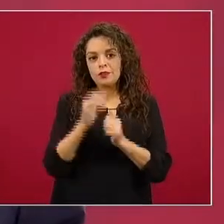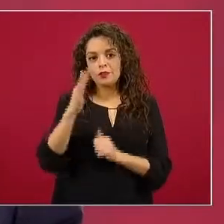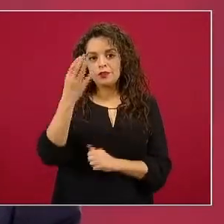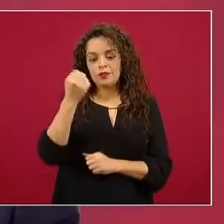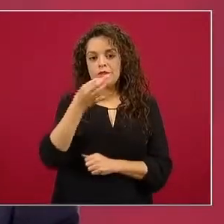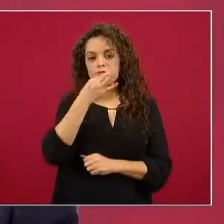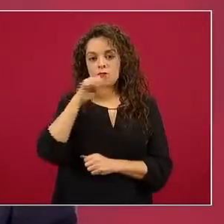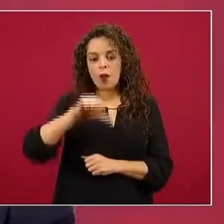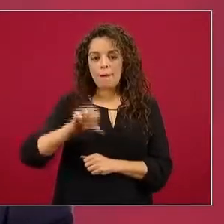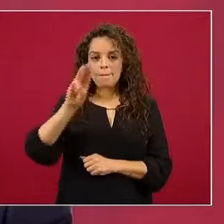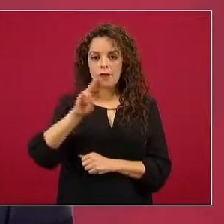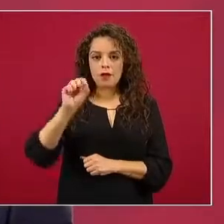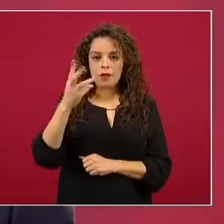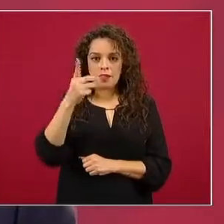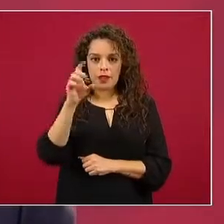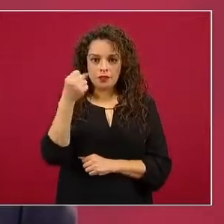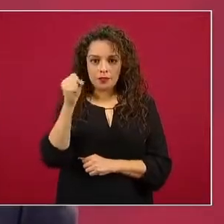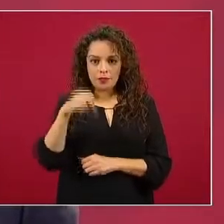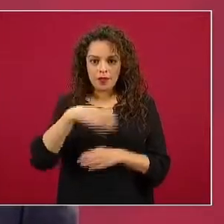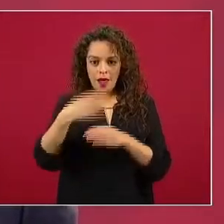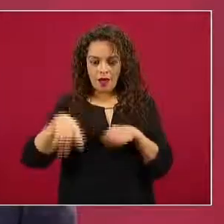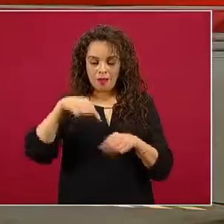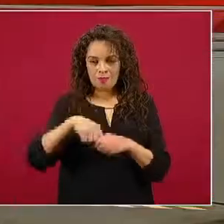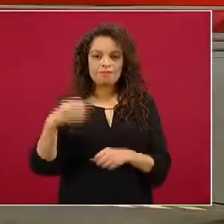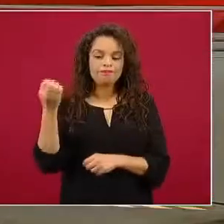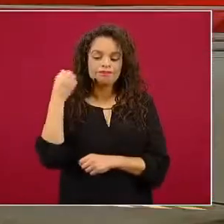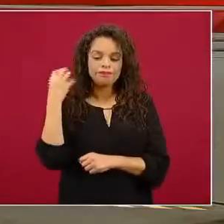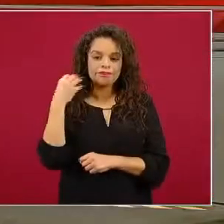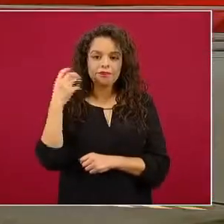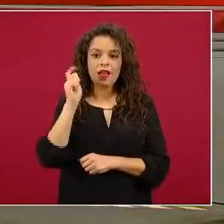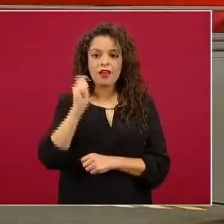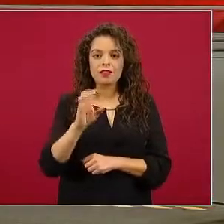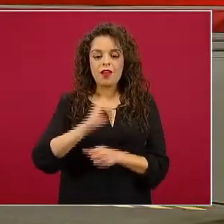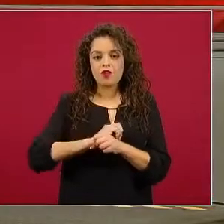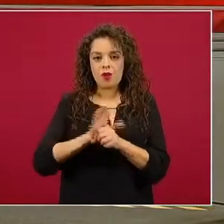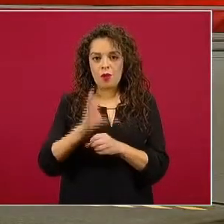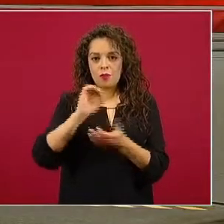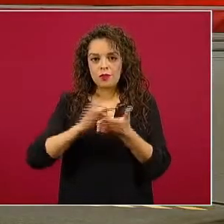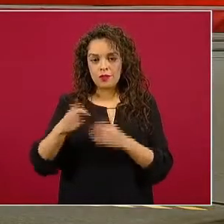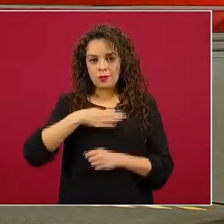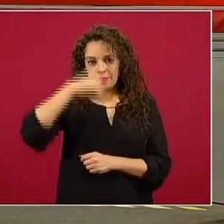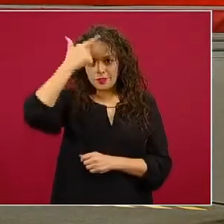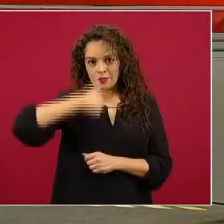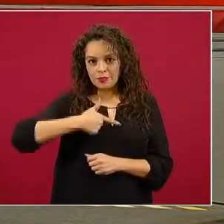miércoles 23 de septiembre, y aquí terminamos con la conferencia COVID. Muchas gracias, buenas noches.